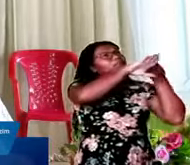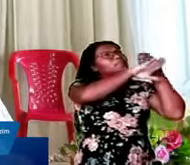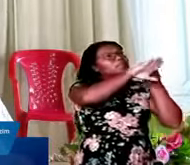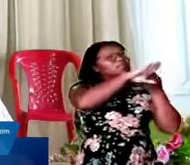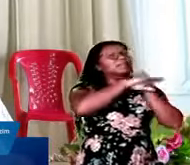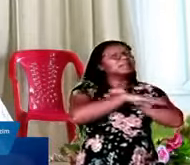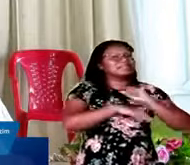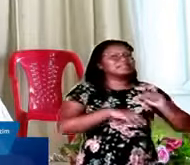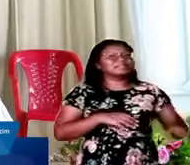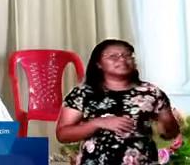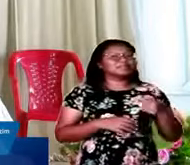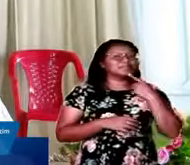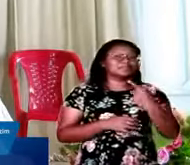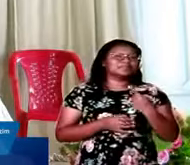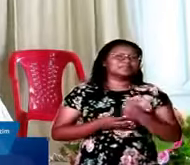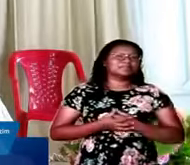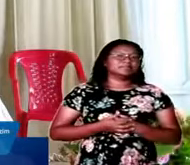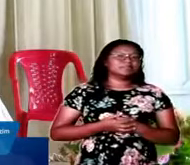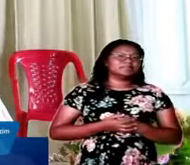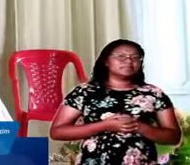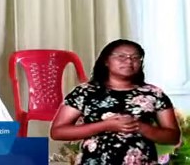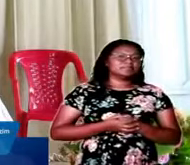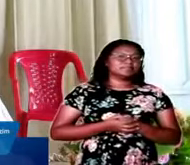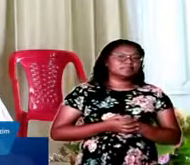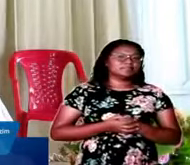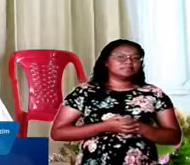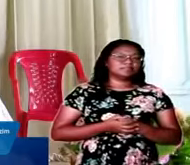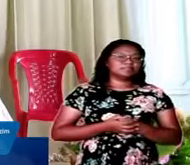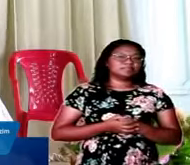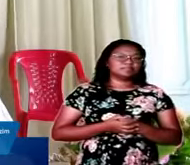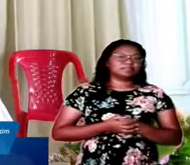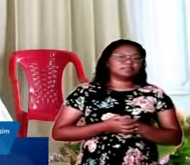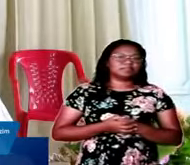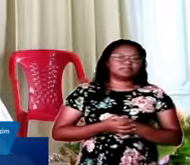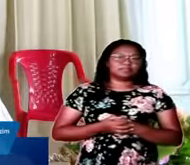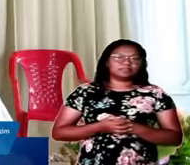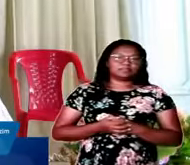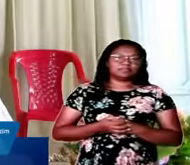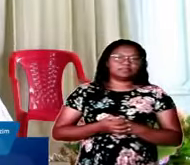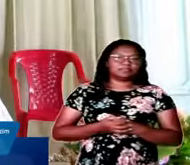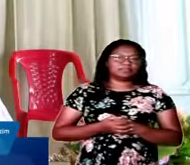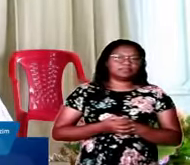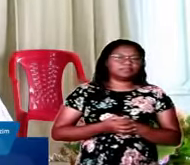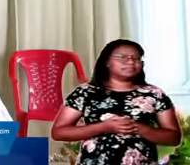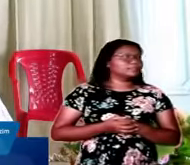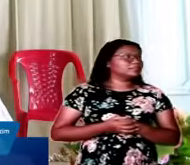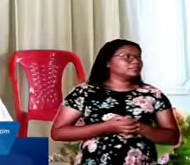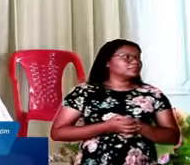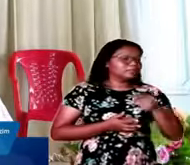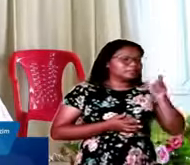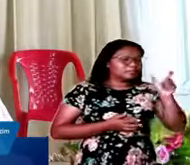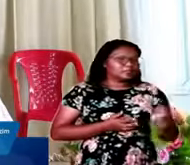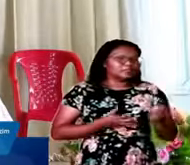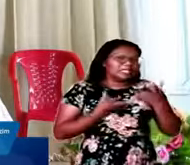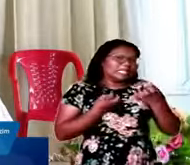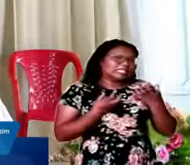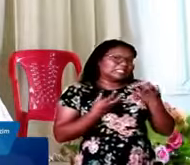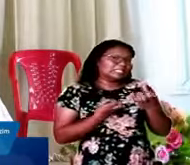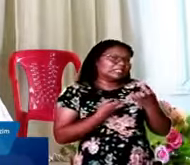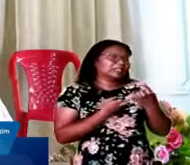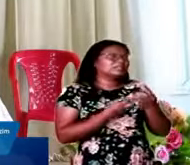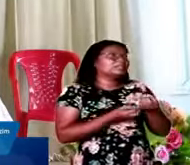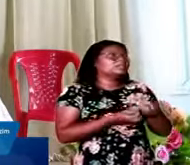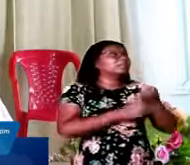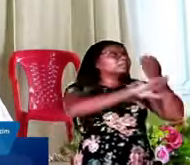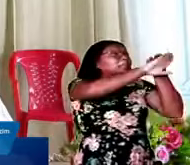Señor. El ser humano quiere a Dios para que le dé únicamente, pero no quiere darle nada a Dios,